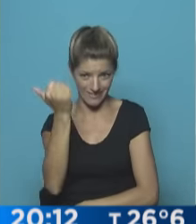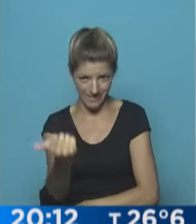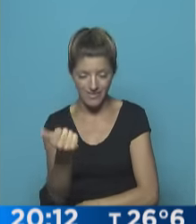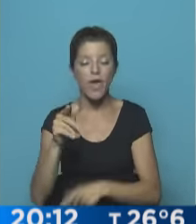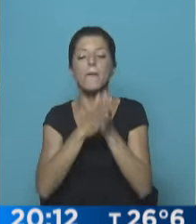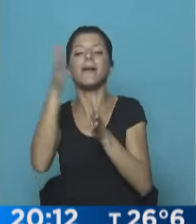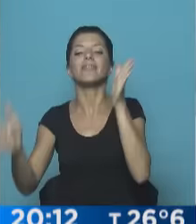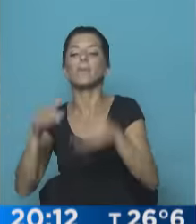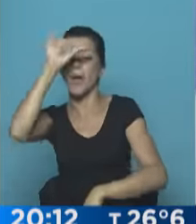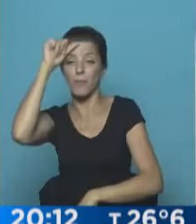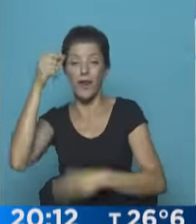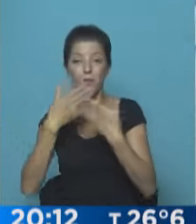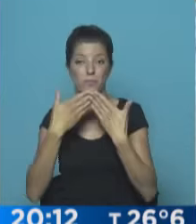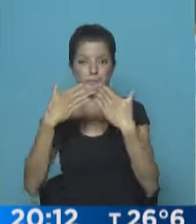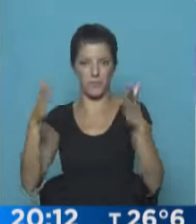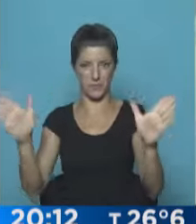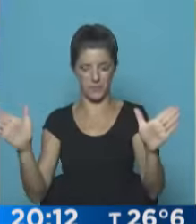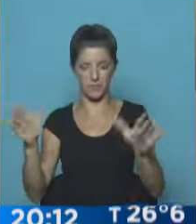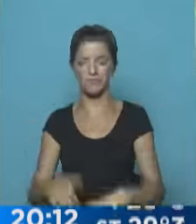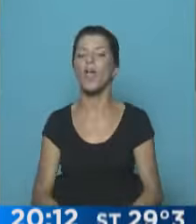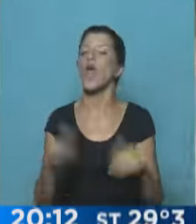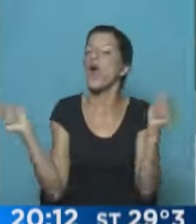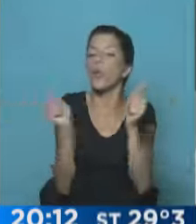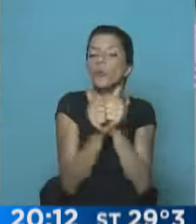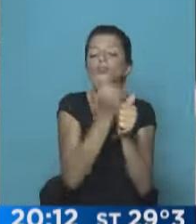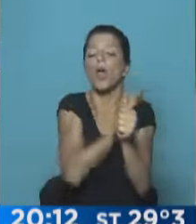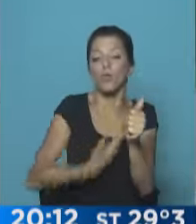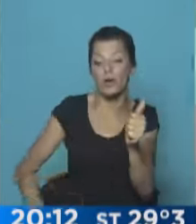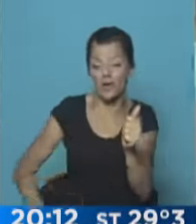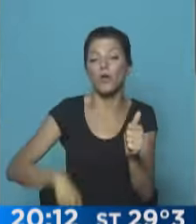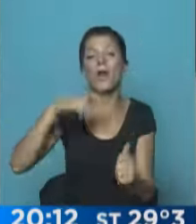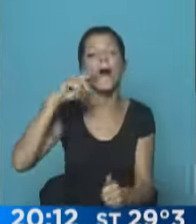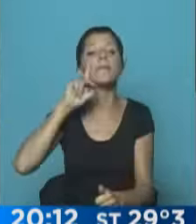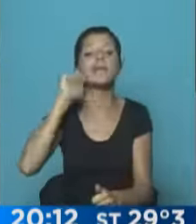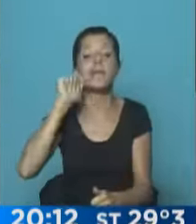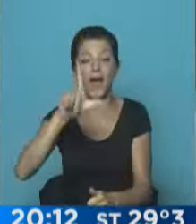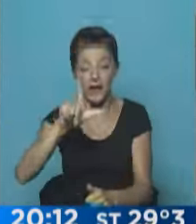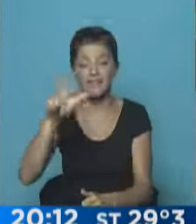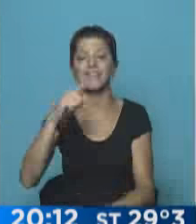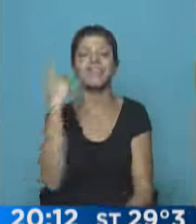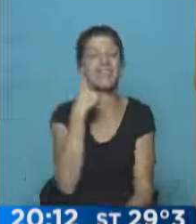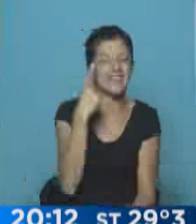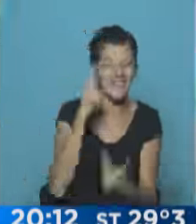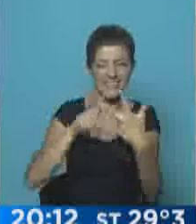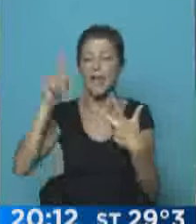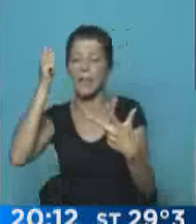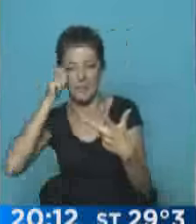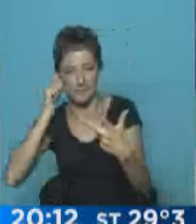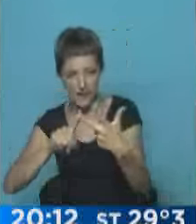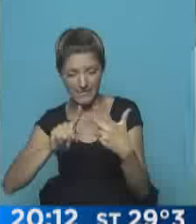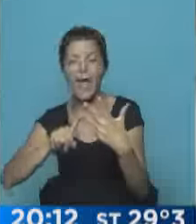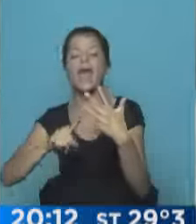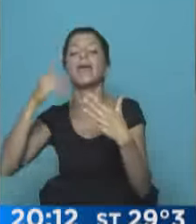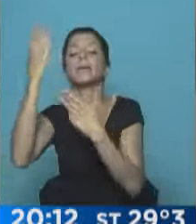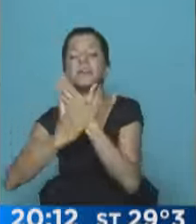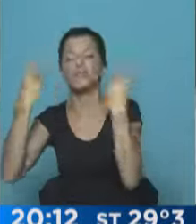nueva temporada de verano acompañado por la gobernadora Mara Eugenia Vidal el intendente de la ciudad de mar del plata Carlos arroo y el ministro de